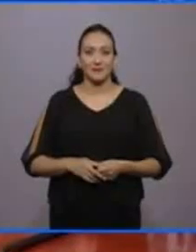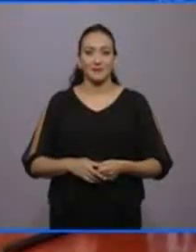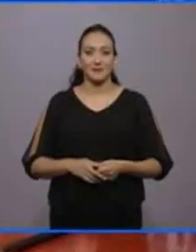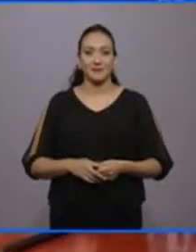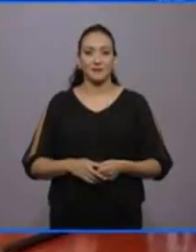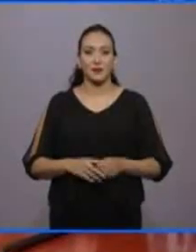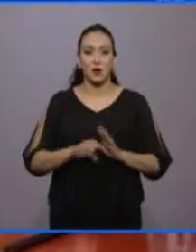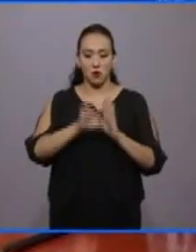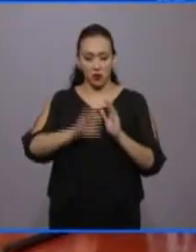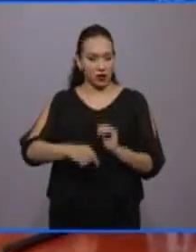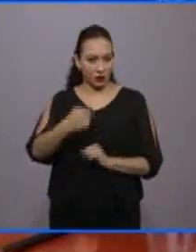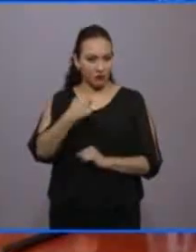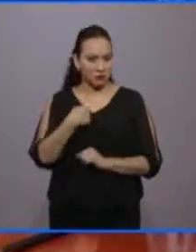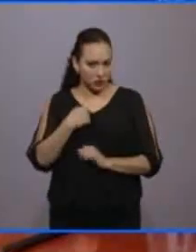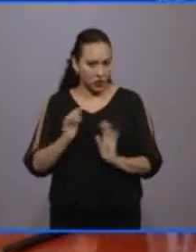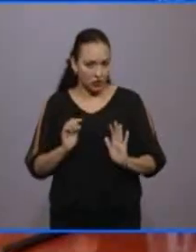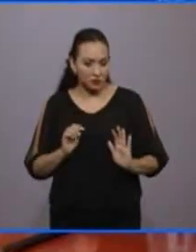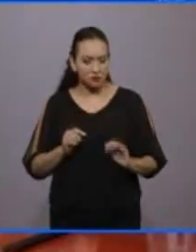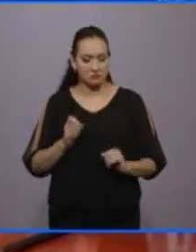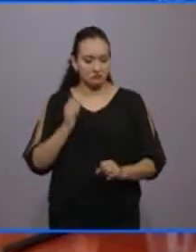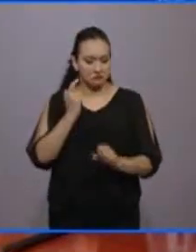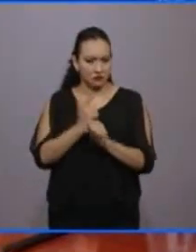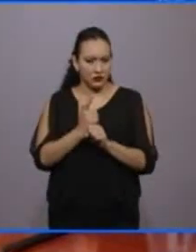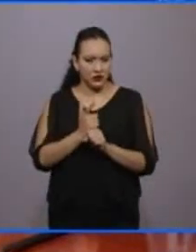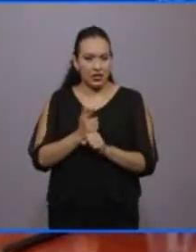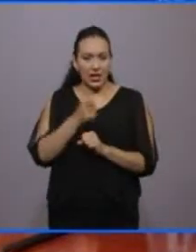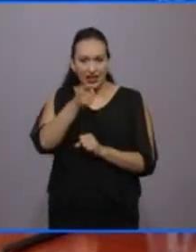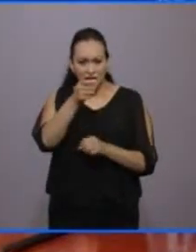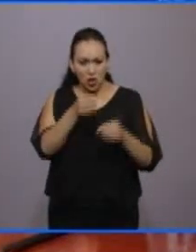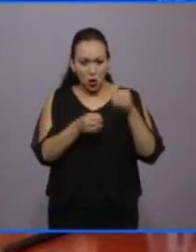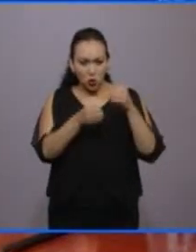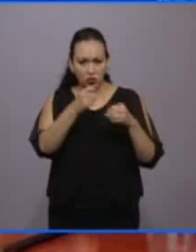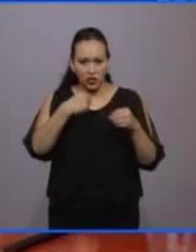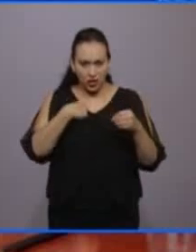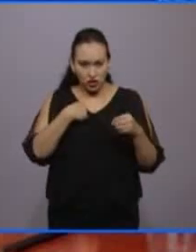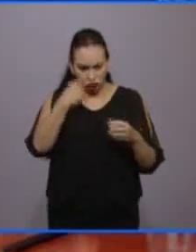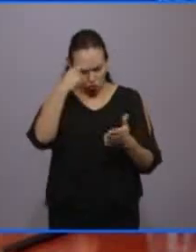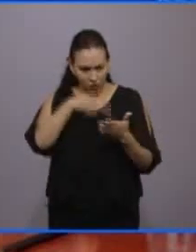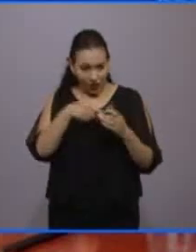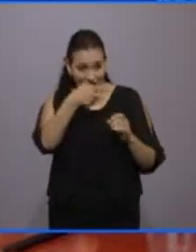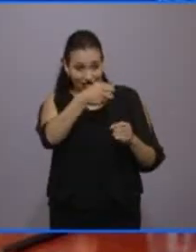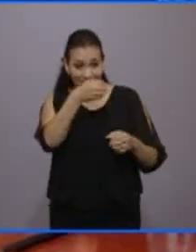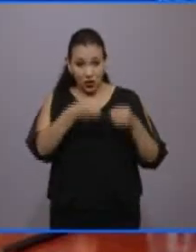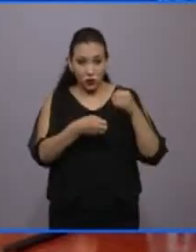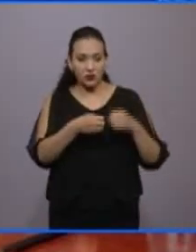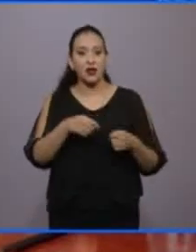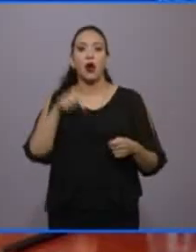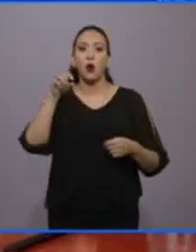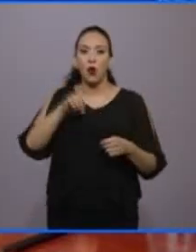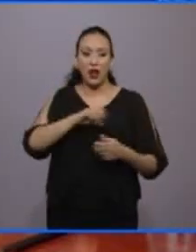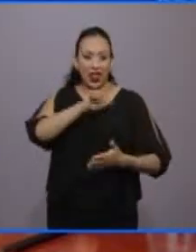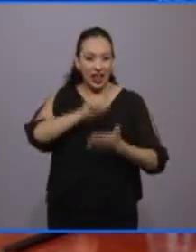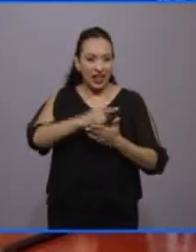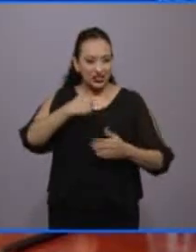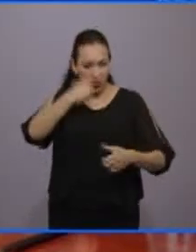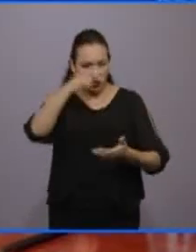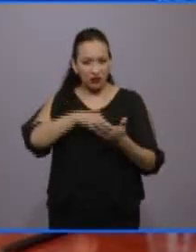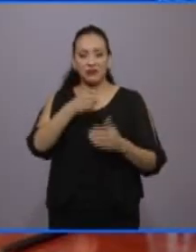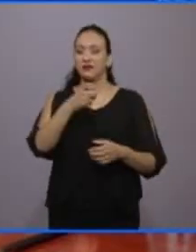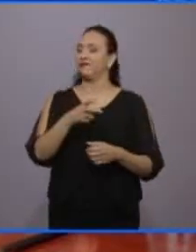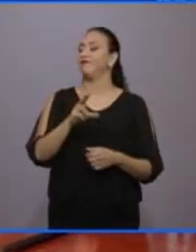En mi caso, definitivamente, esta ya no es la justicia en la que yo creo, esta ya no es la institución donde yo